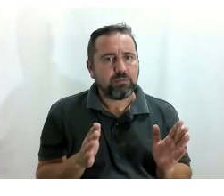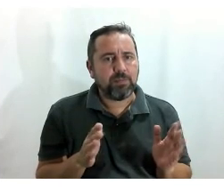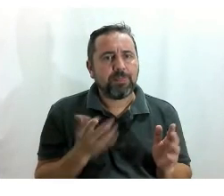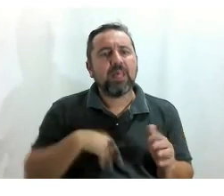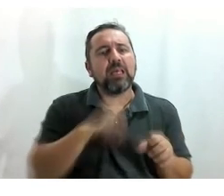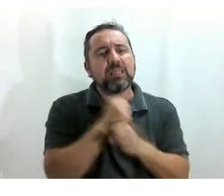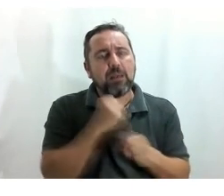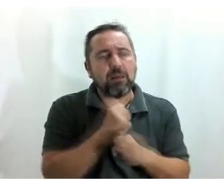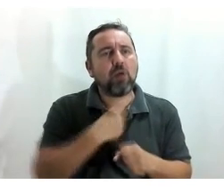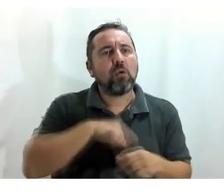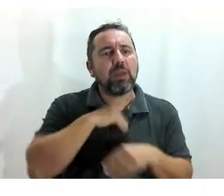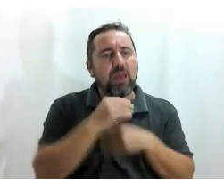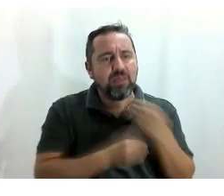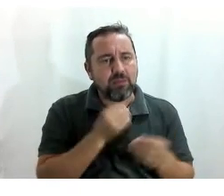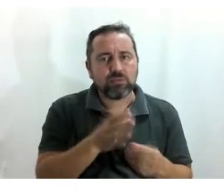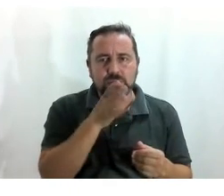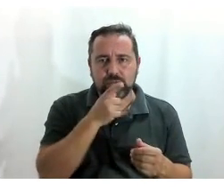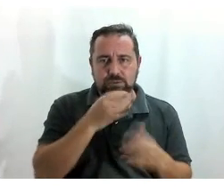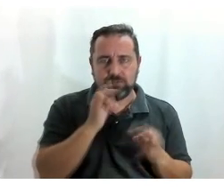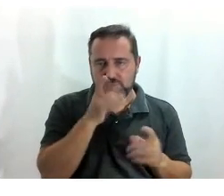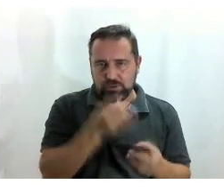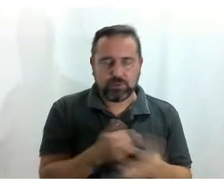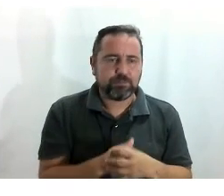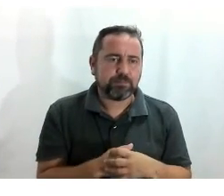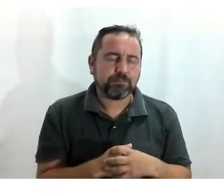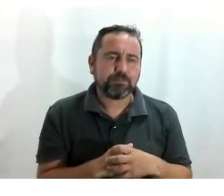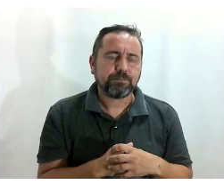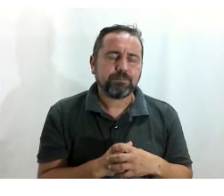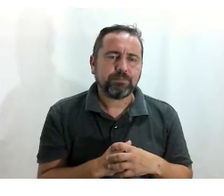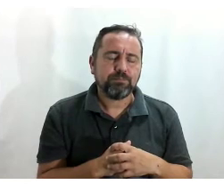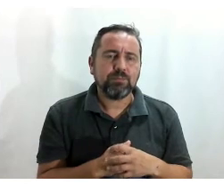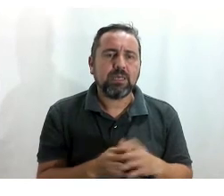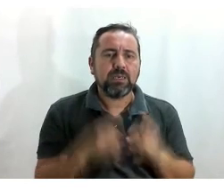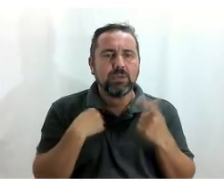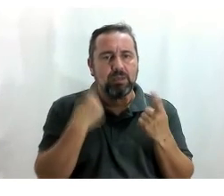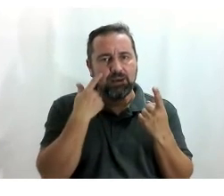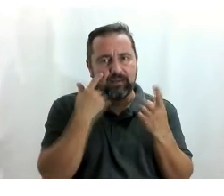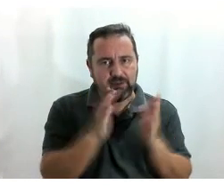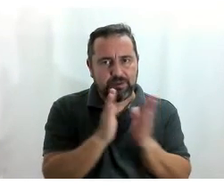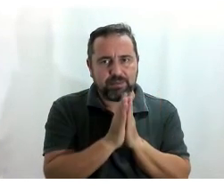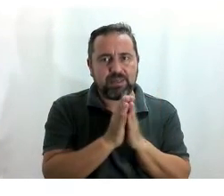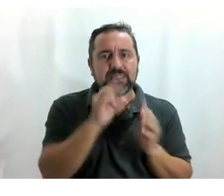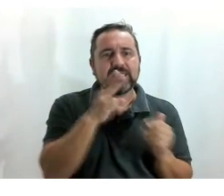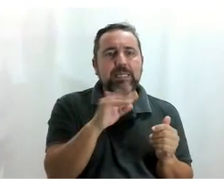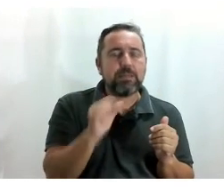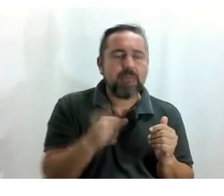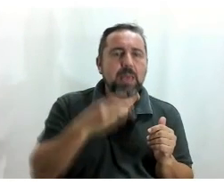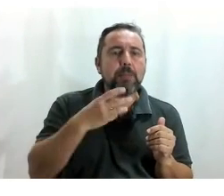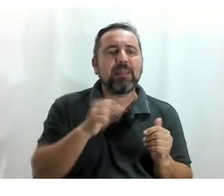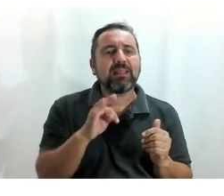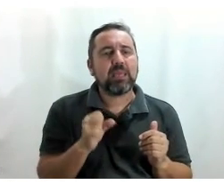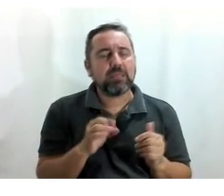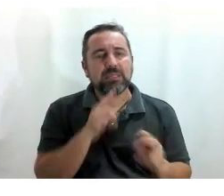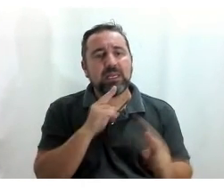que hacemos, la razón de ser está en ellos. A ver, os voy a pedir, Silvia y Matías, que las